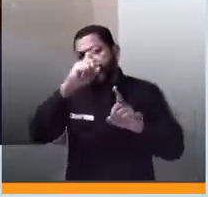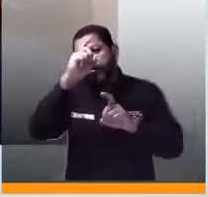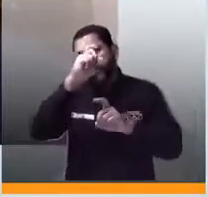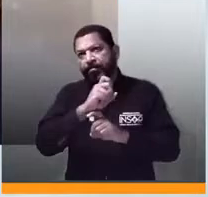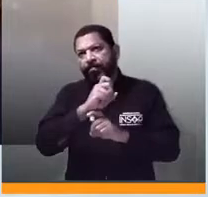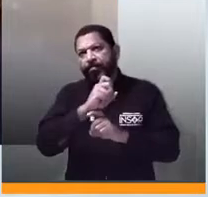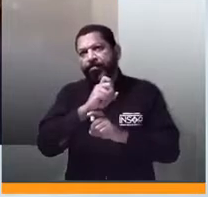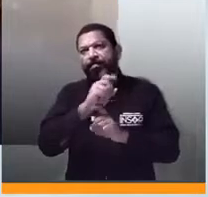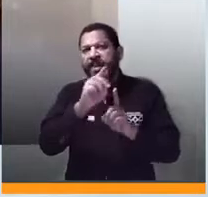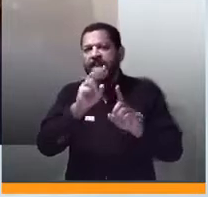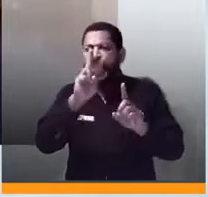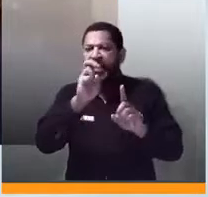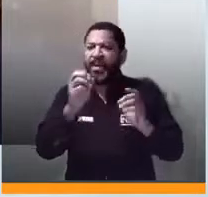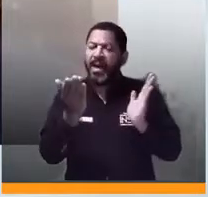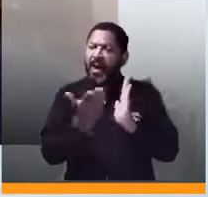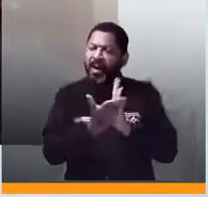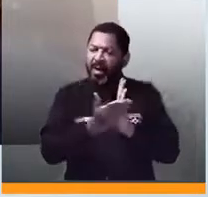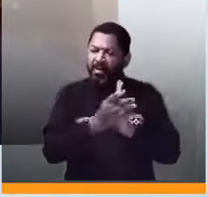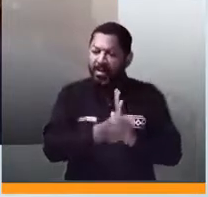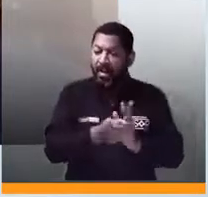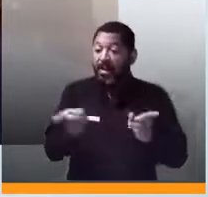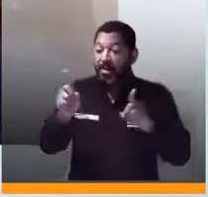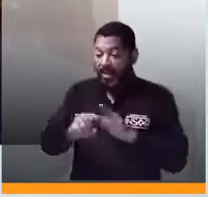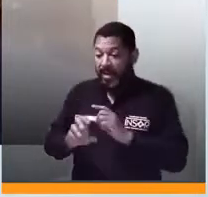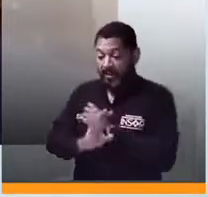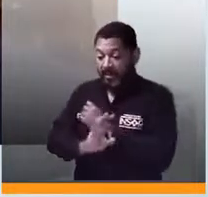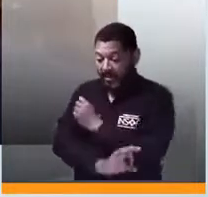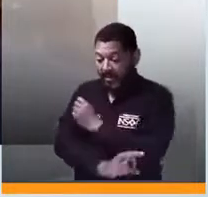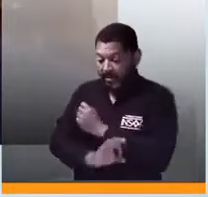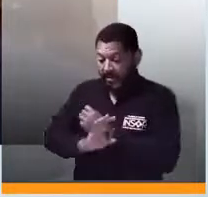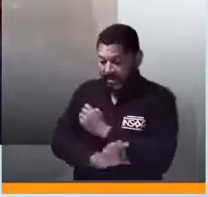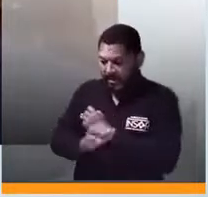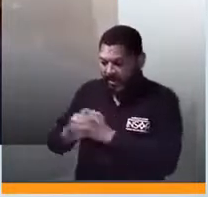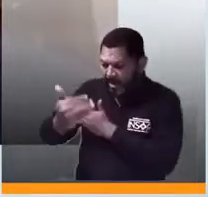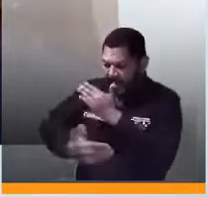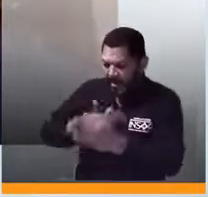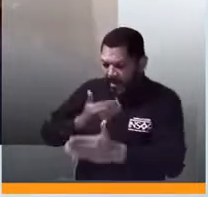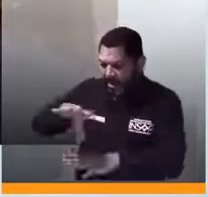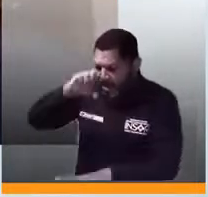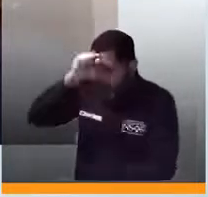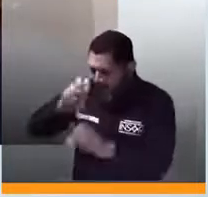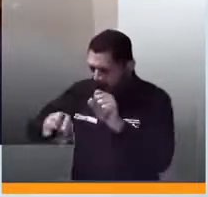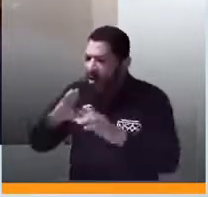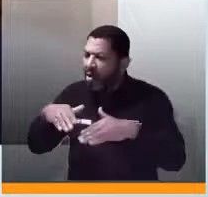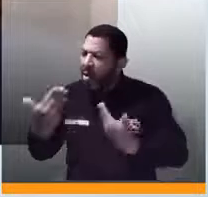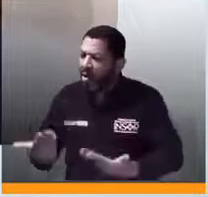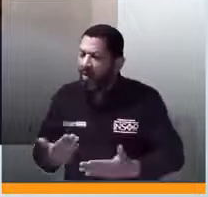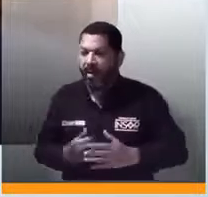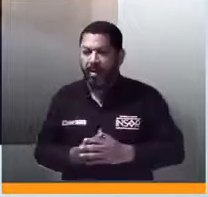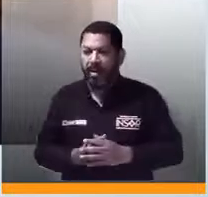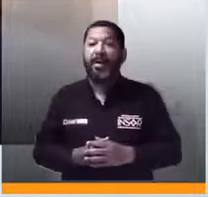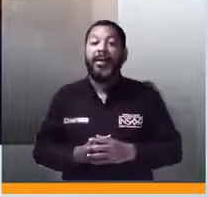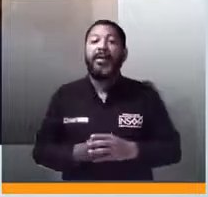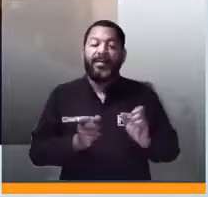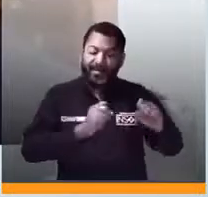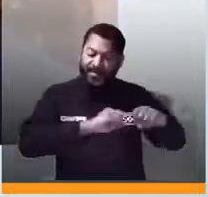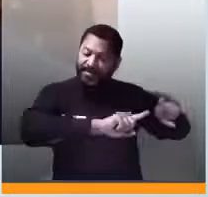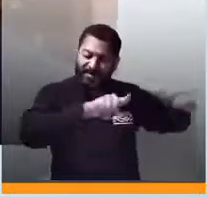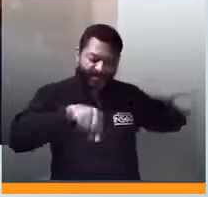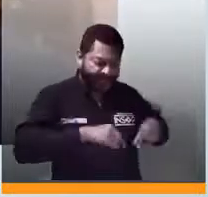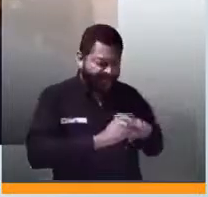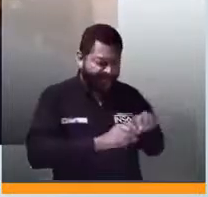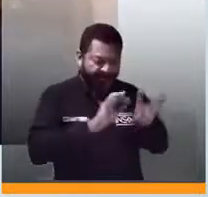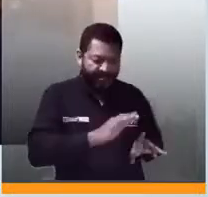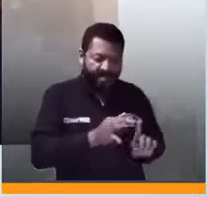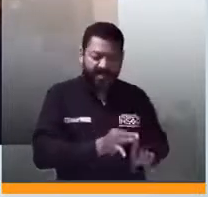tema académico, sino en el tema psicológico de cómo aprenden. Hubo que crear una oficina especial